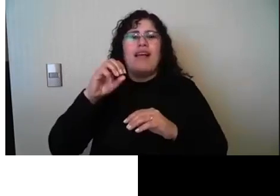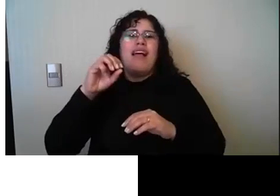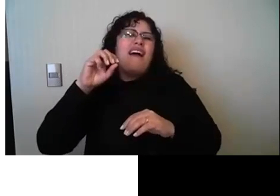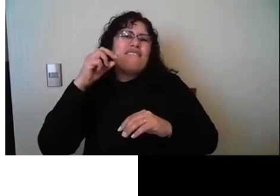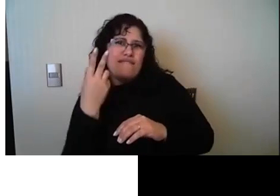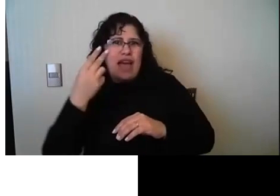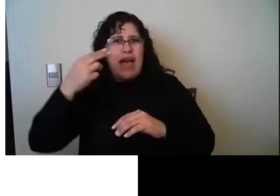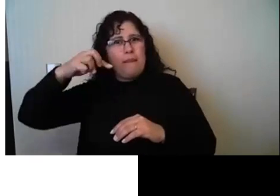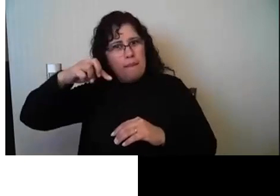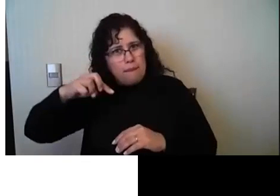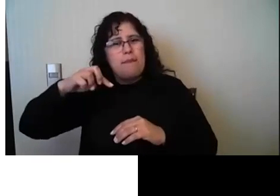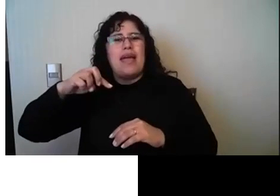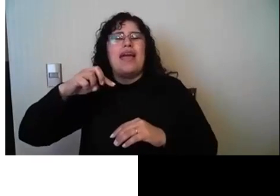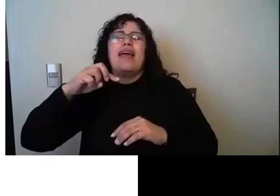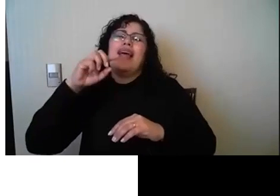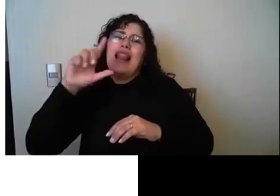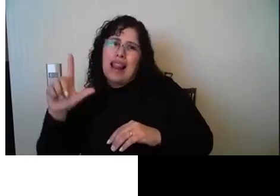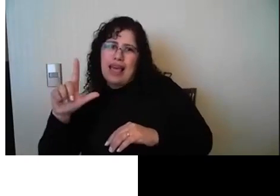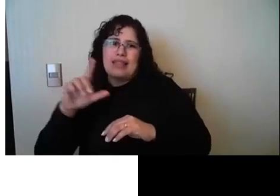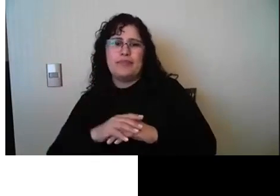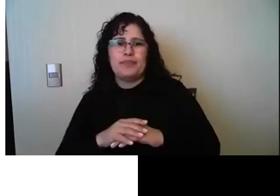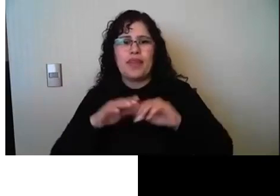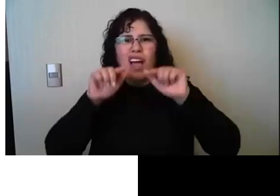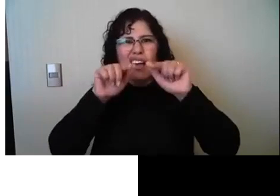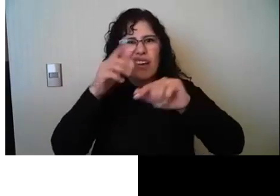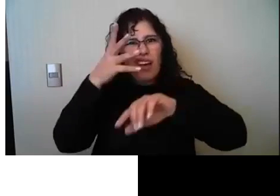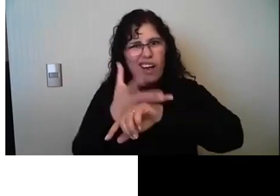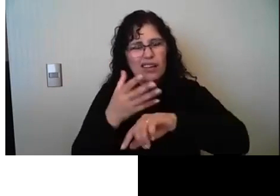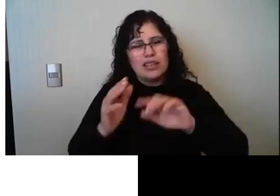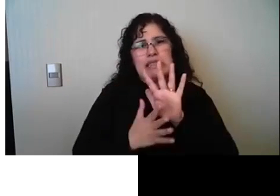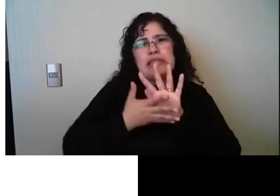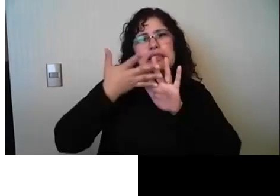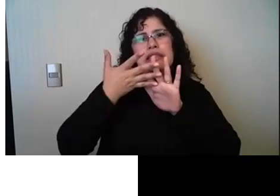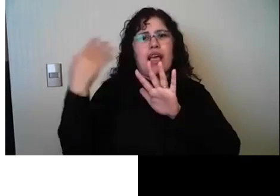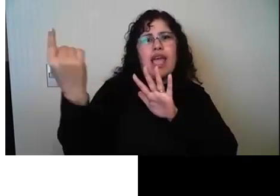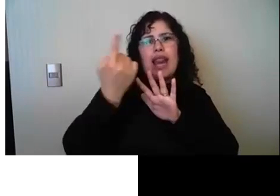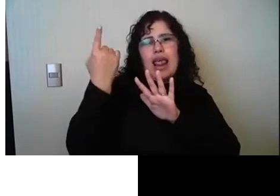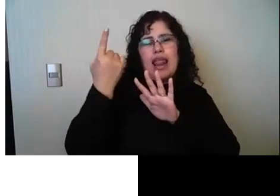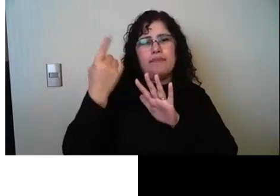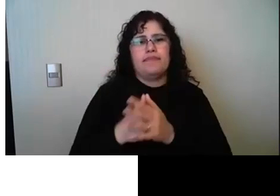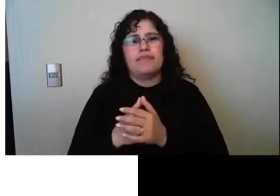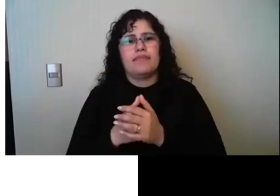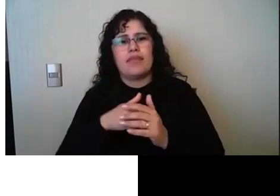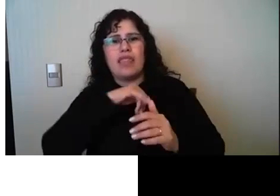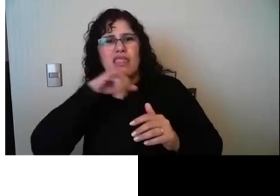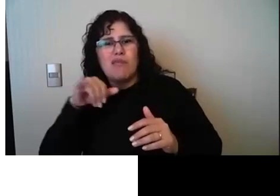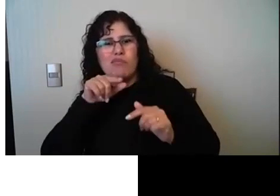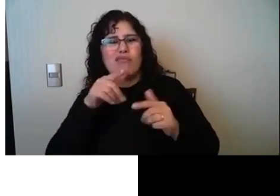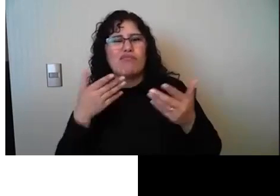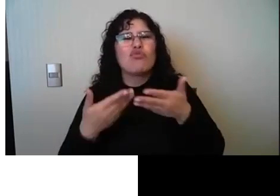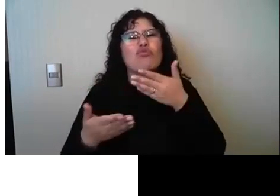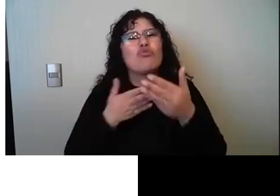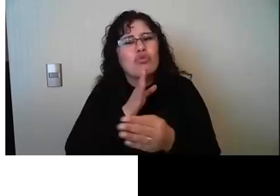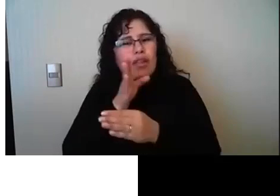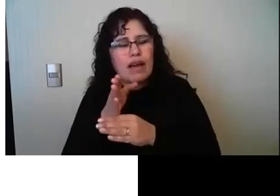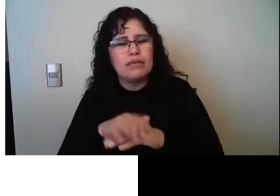haciendo relevo toda la sensibilidad general. Luego, desde el tálamo, se proyecta, ¿cierto?, hacia